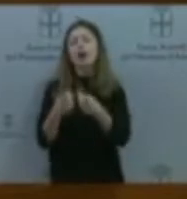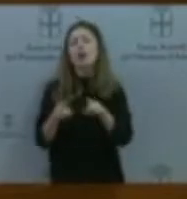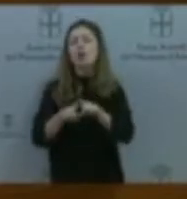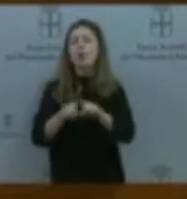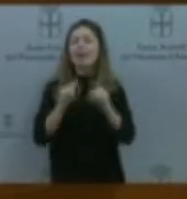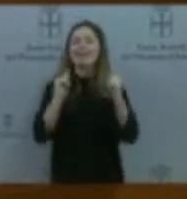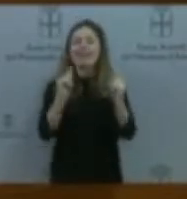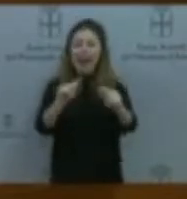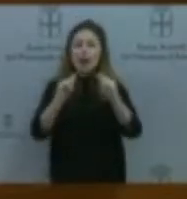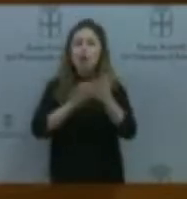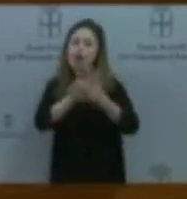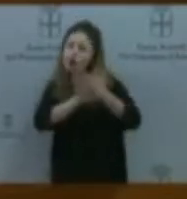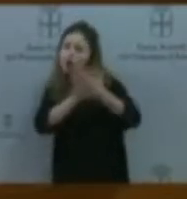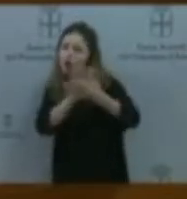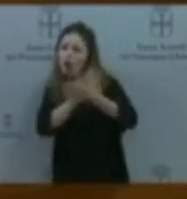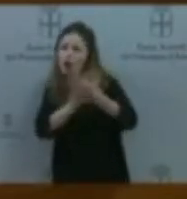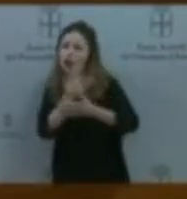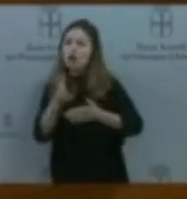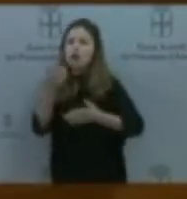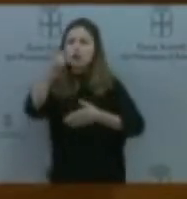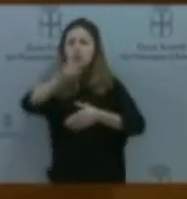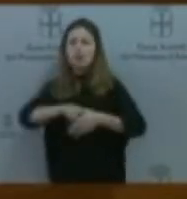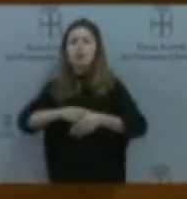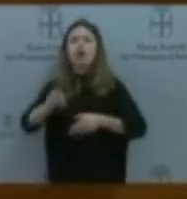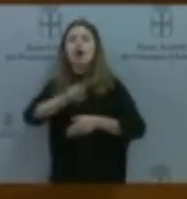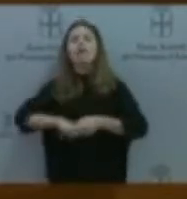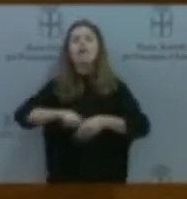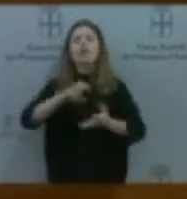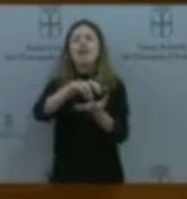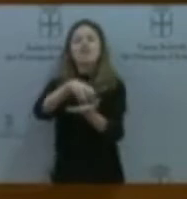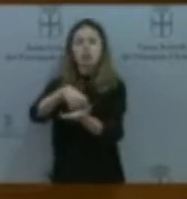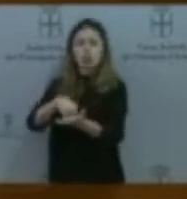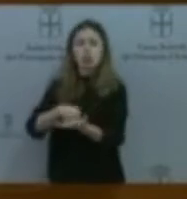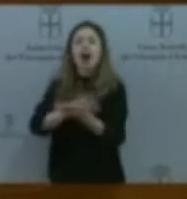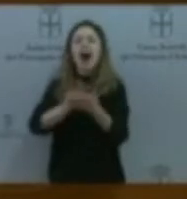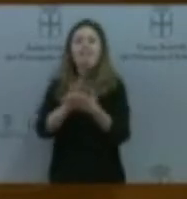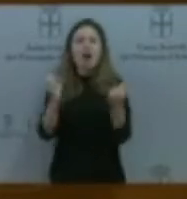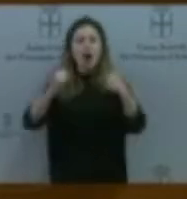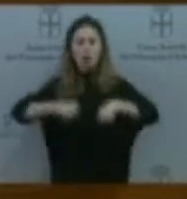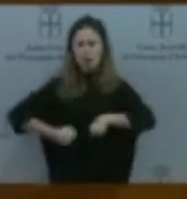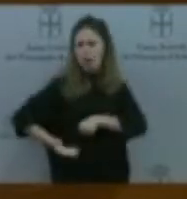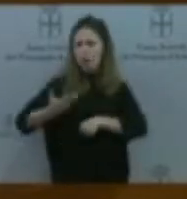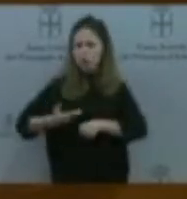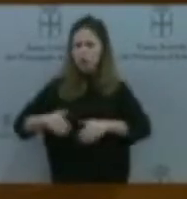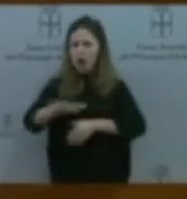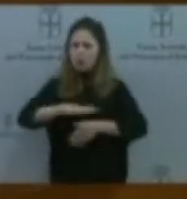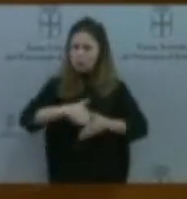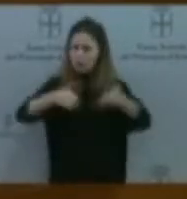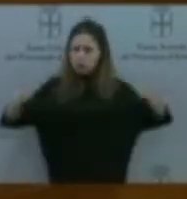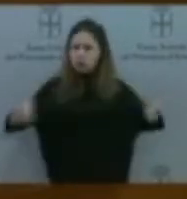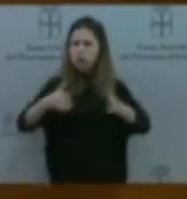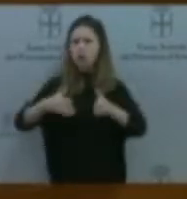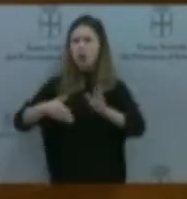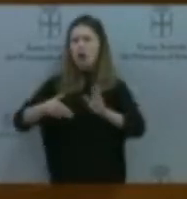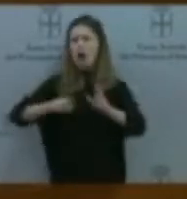también con la alianza en las infraestructuras. Se habla de grandes acuerdos, grandes espacios de debate, grandes reformas que se anuncian, pero luego no tienen seguimiento,